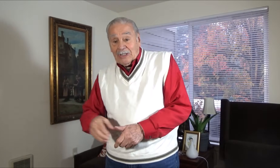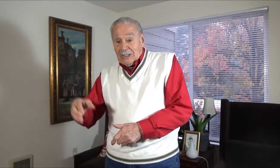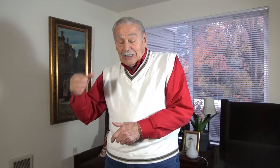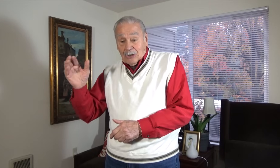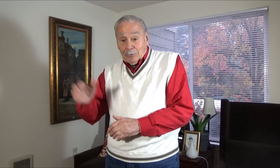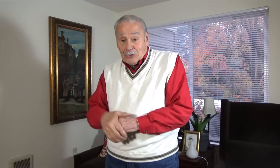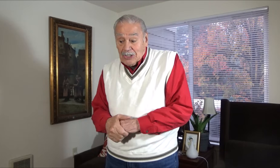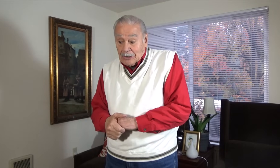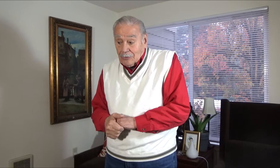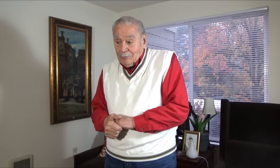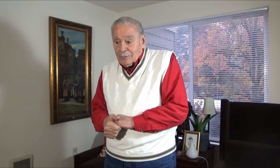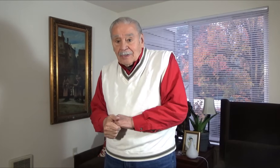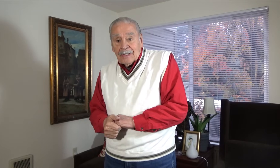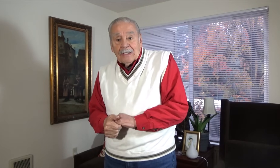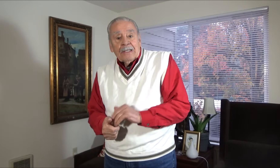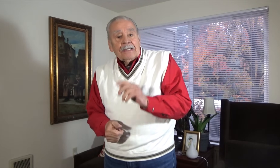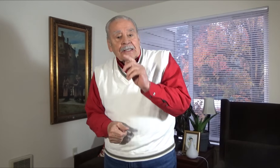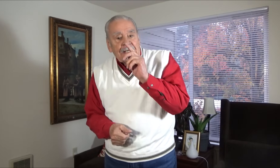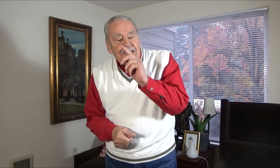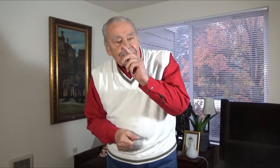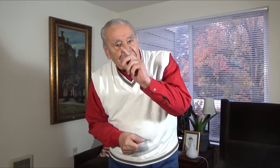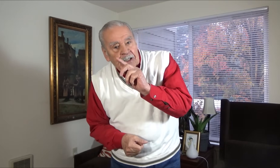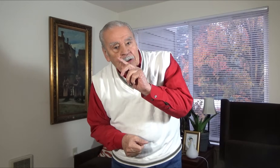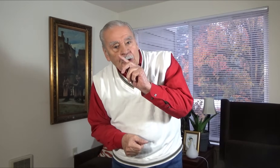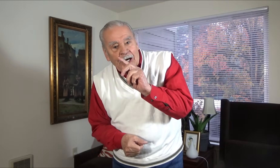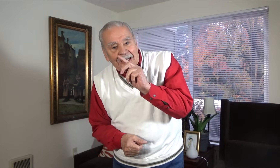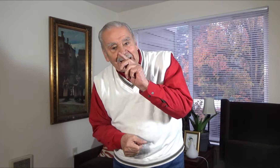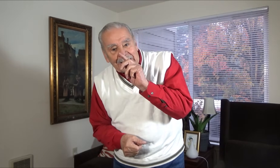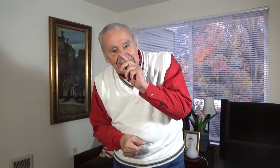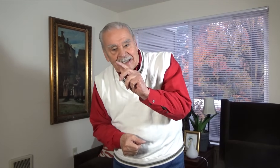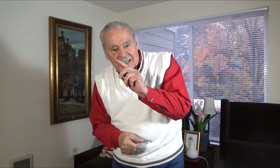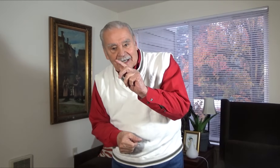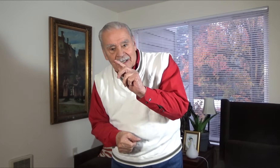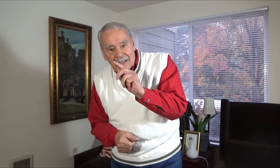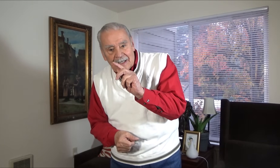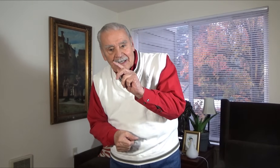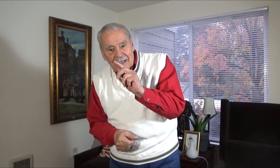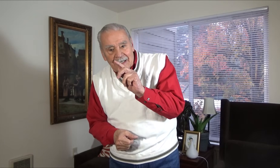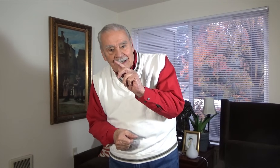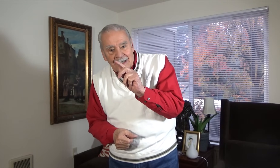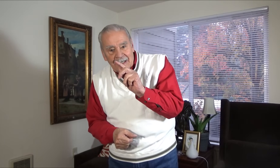un 50 y tantos%, que si bien no garantiza